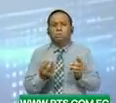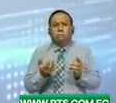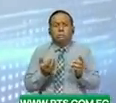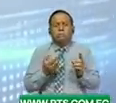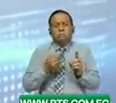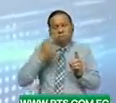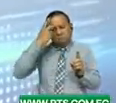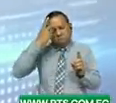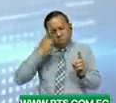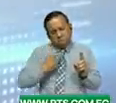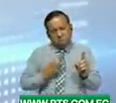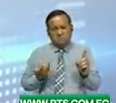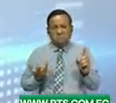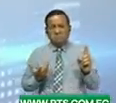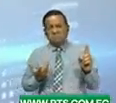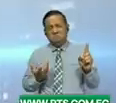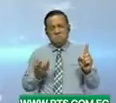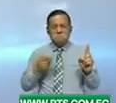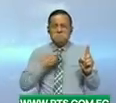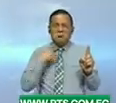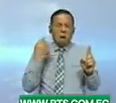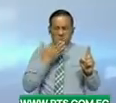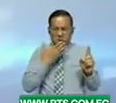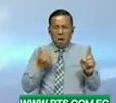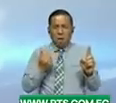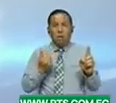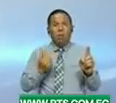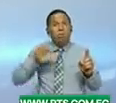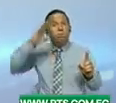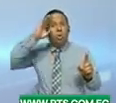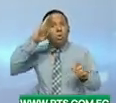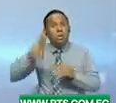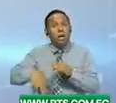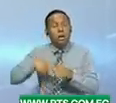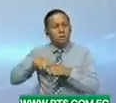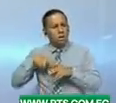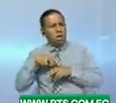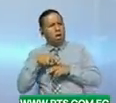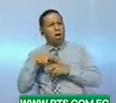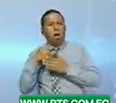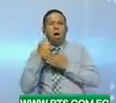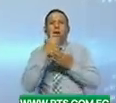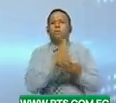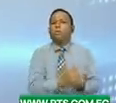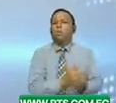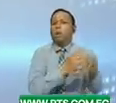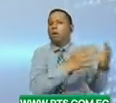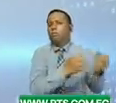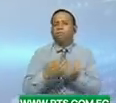vida, pero para la Policía Nacional era el momento de salvarlo y evitar así un suicidio.